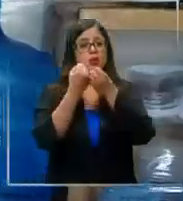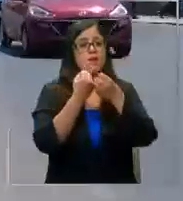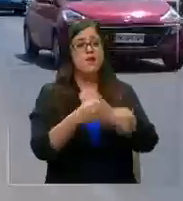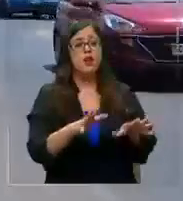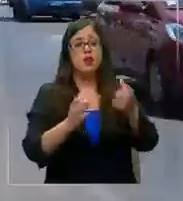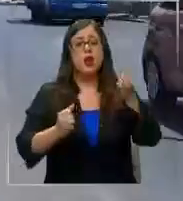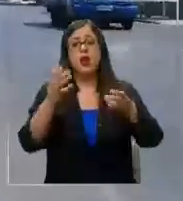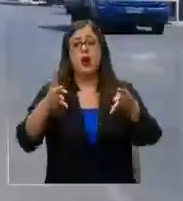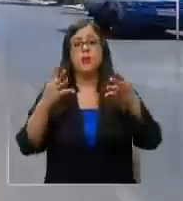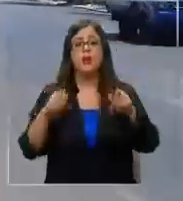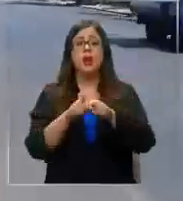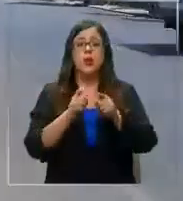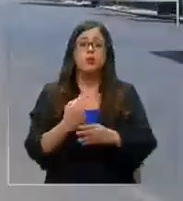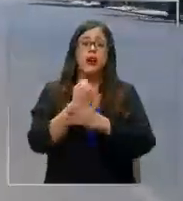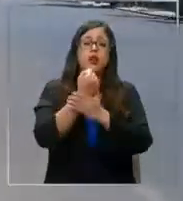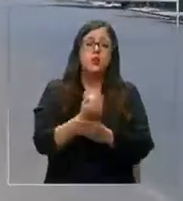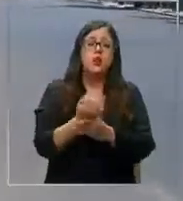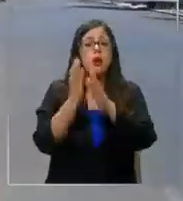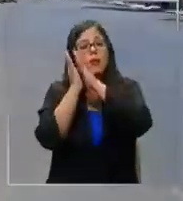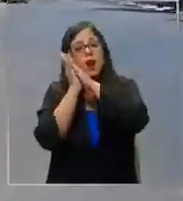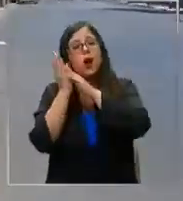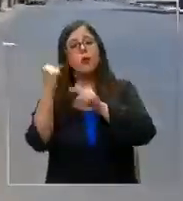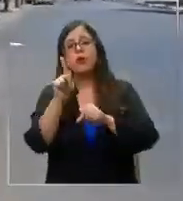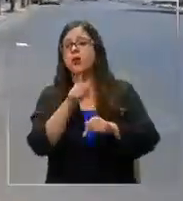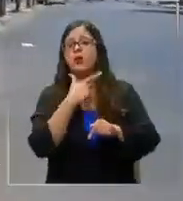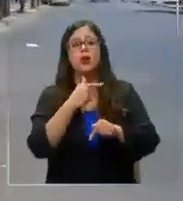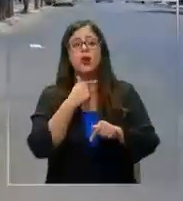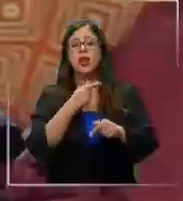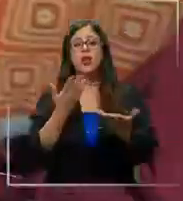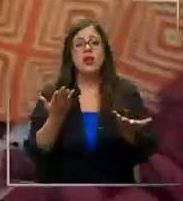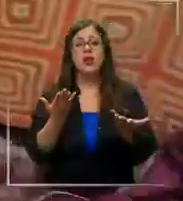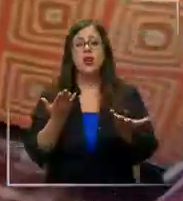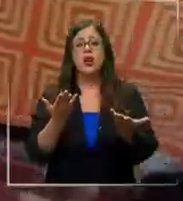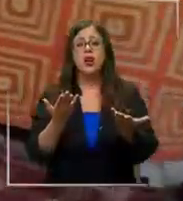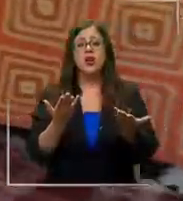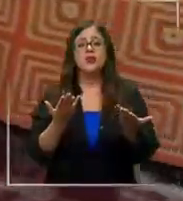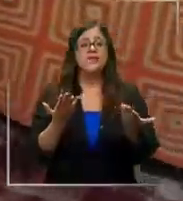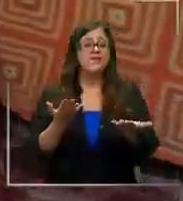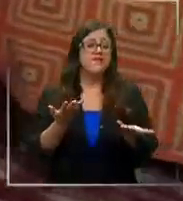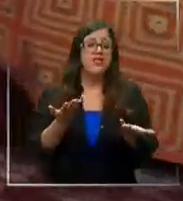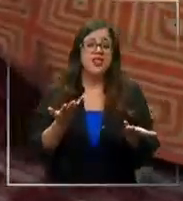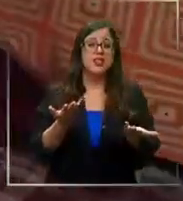les ha servido de refugio, pero en el que no quieren pasar ni una noche más. Sí.